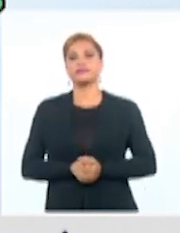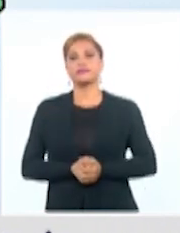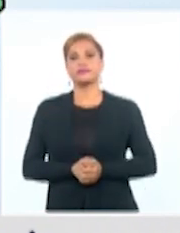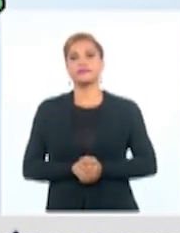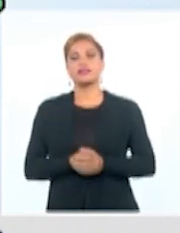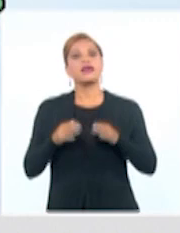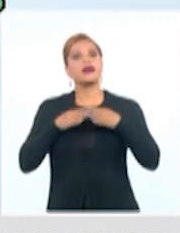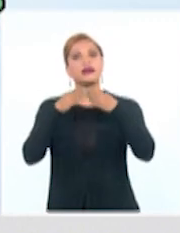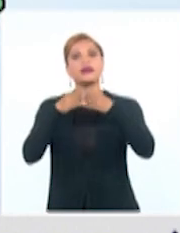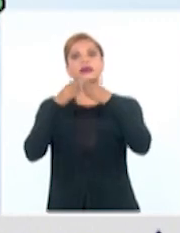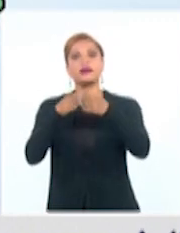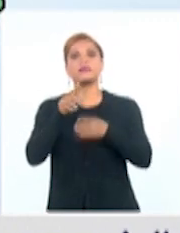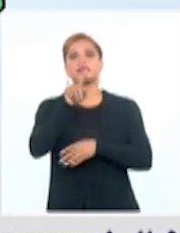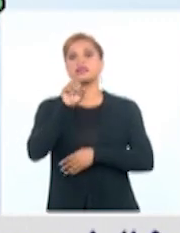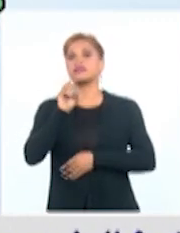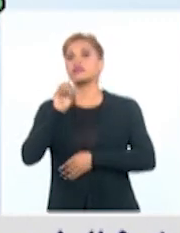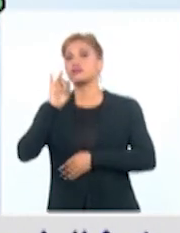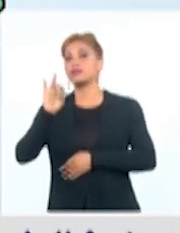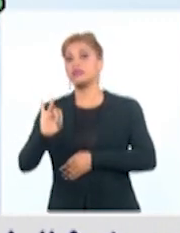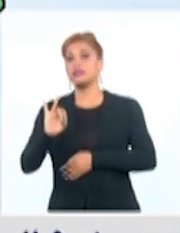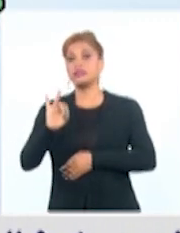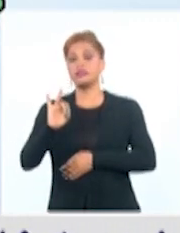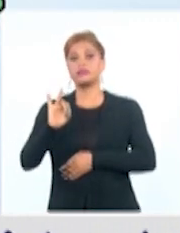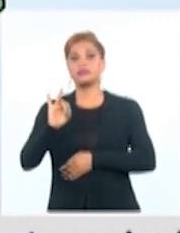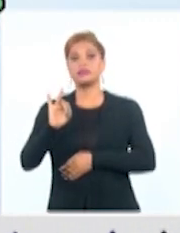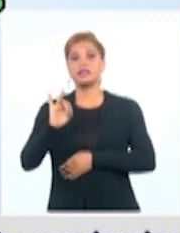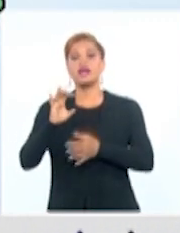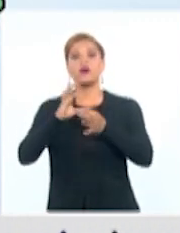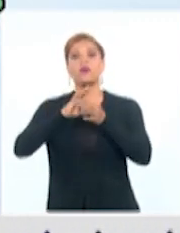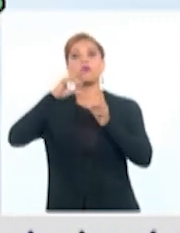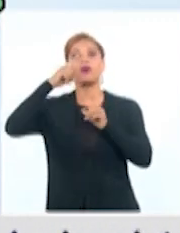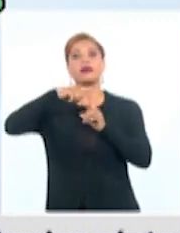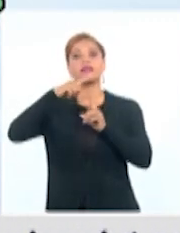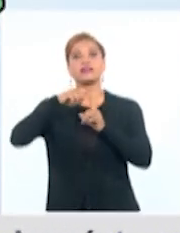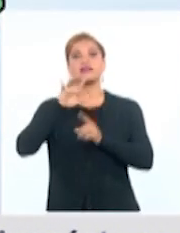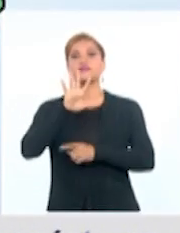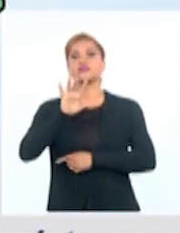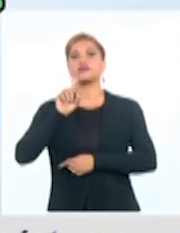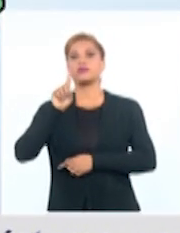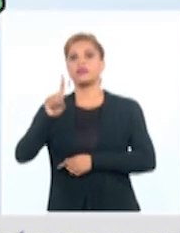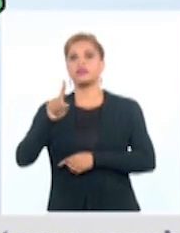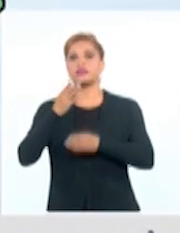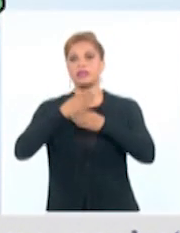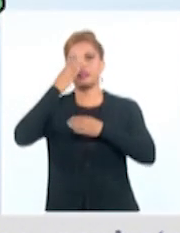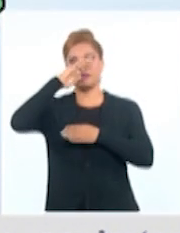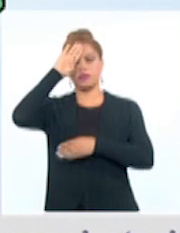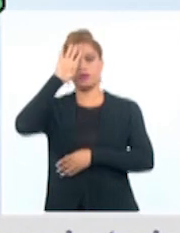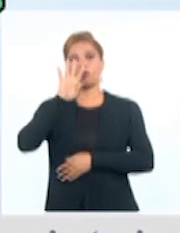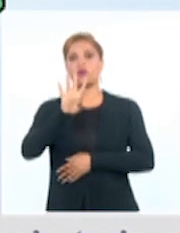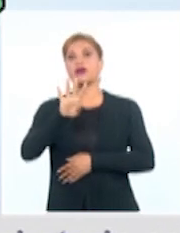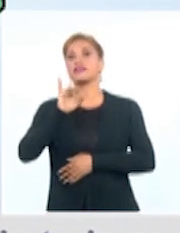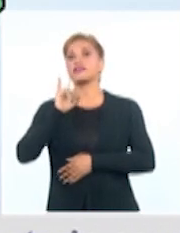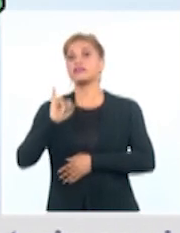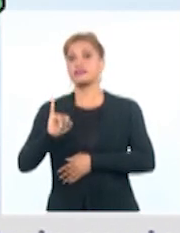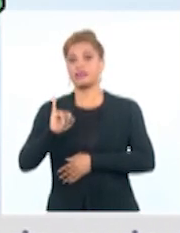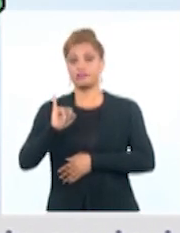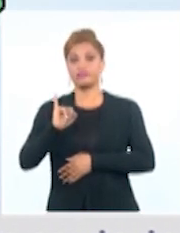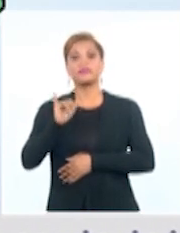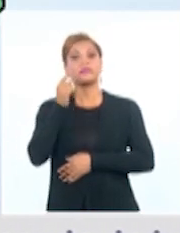con 107 y Guantánamo con 51 y Santiago con 46, pues